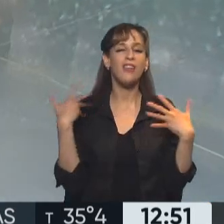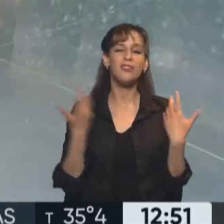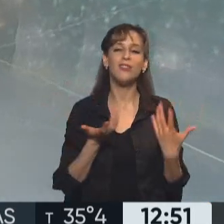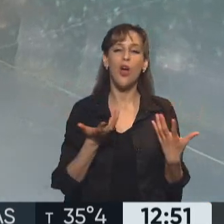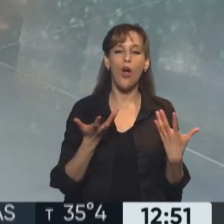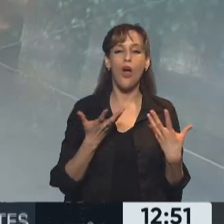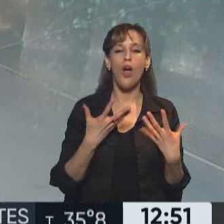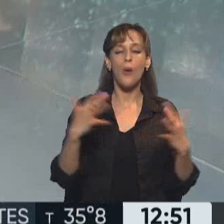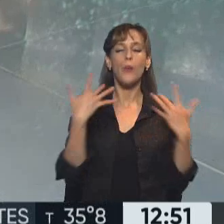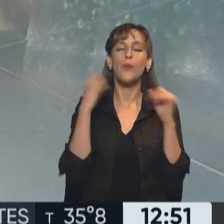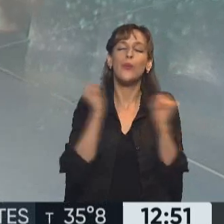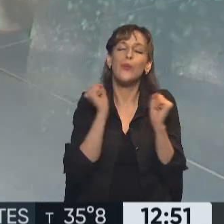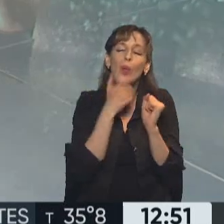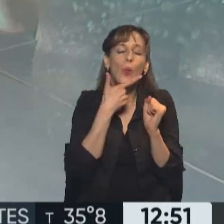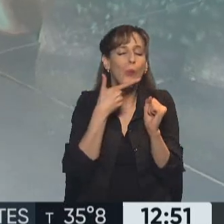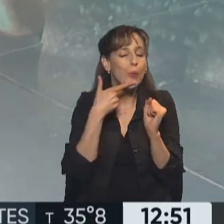el calor,